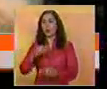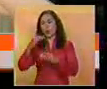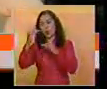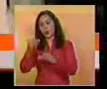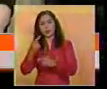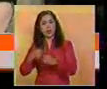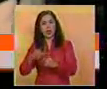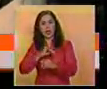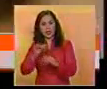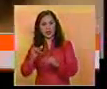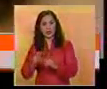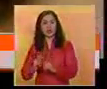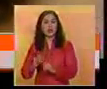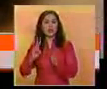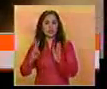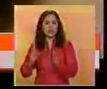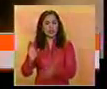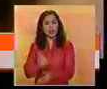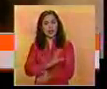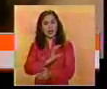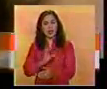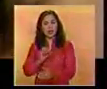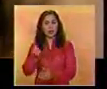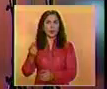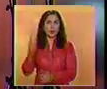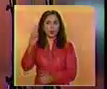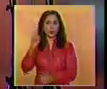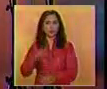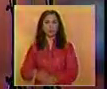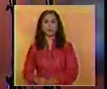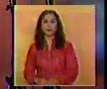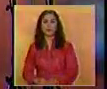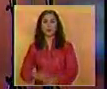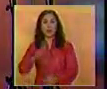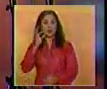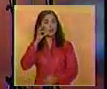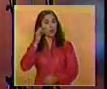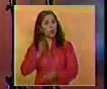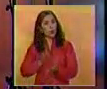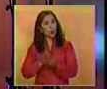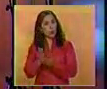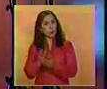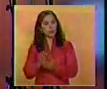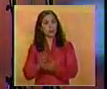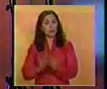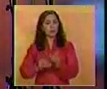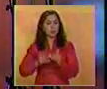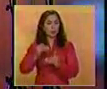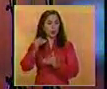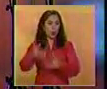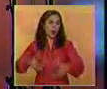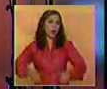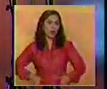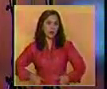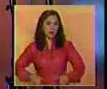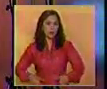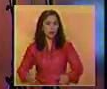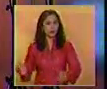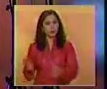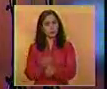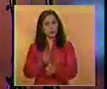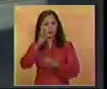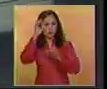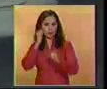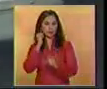Minogue, quien ya ha colocado 7 canciones en el número 1. Britney Spears continúa generando progresos en su esfuerzo por recuperar su